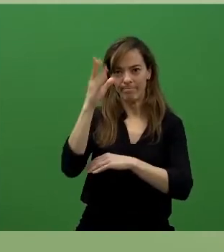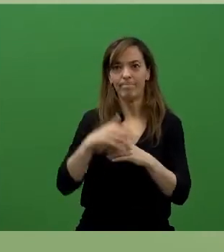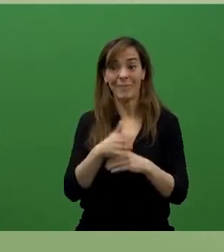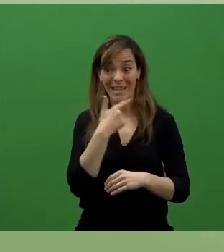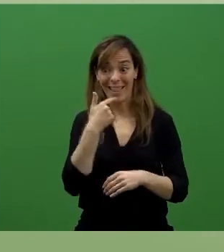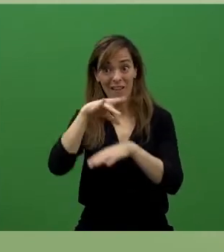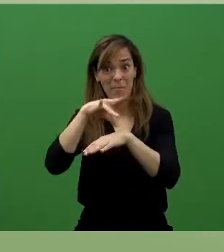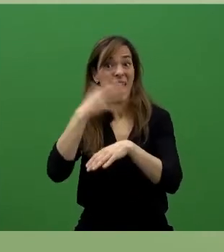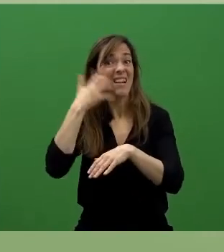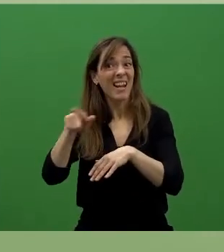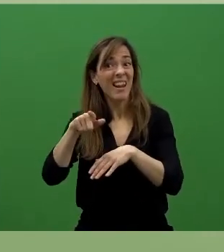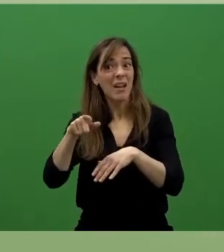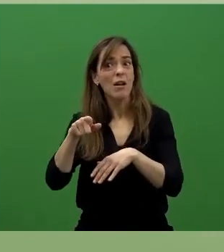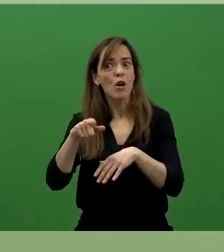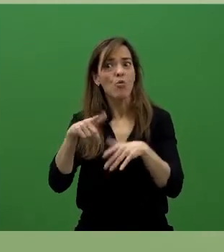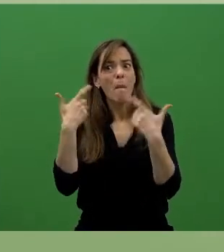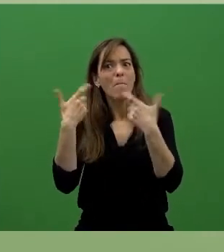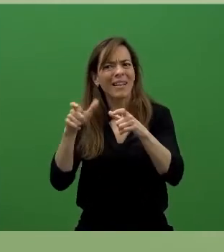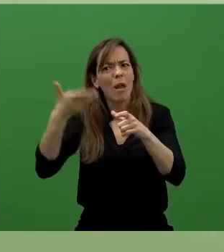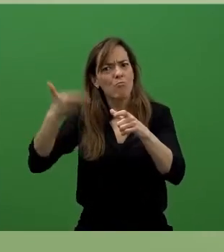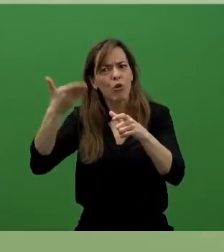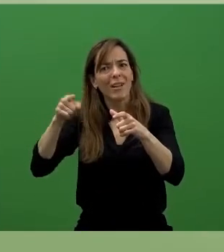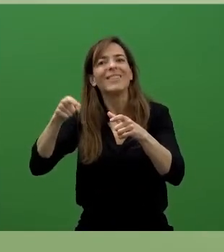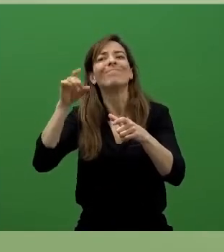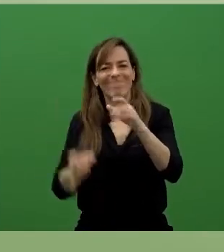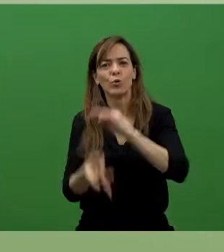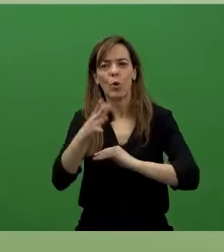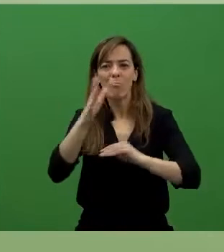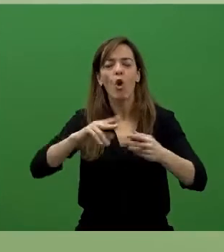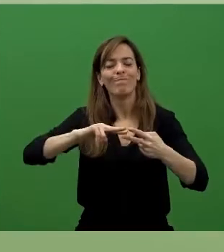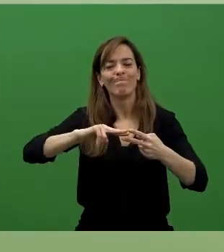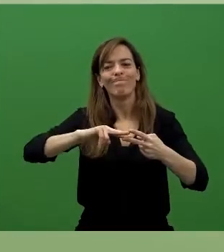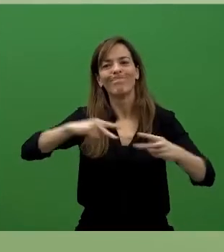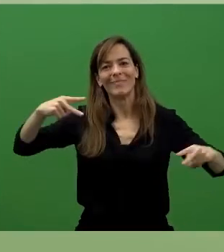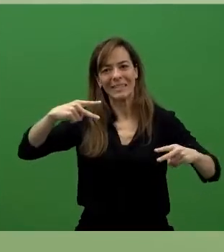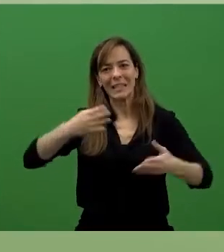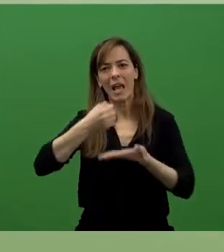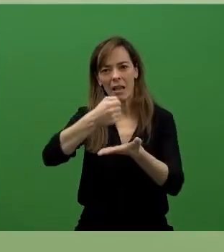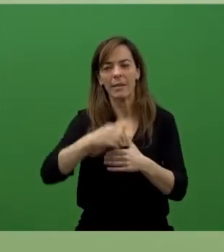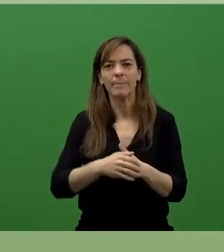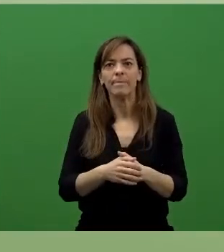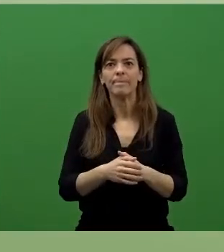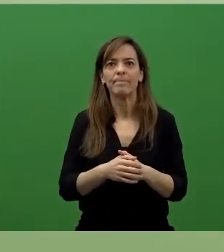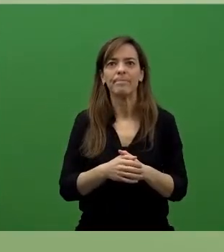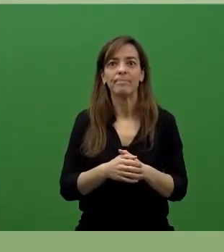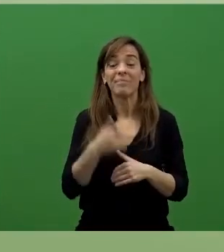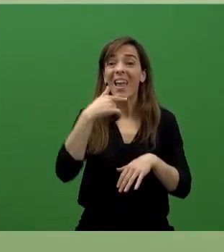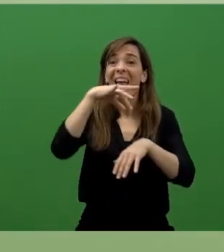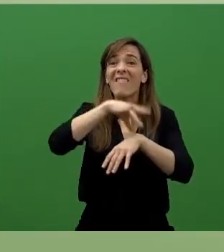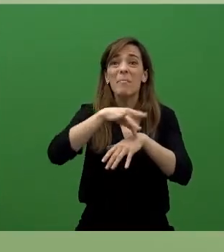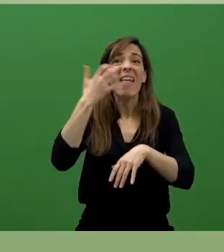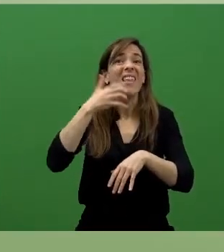estas enfermedades tienen un origen genético. Entonces, el hecho de que cada enfermedad sea